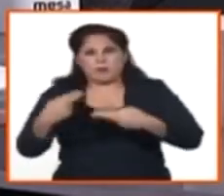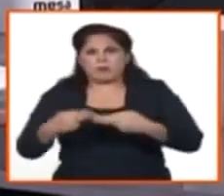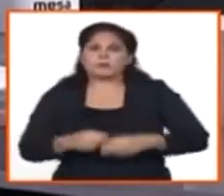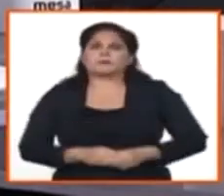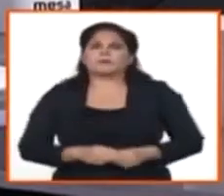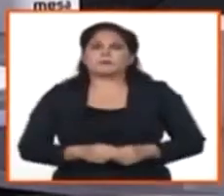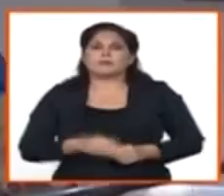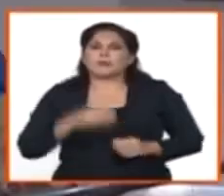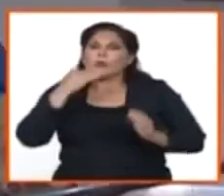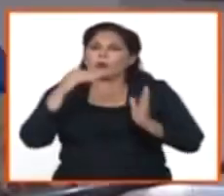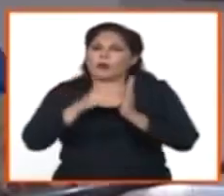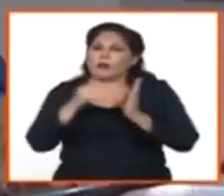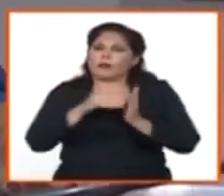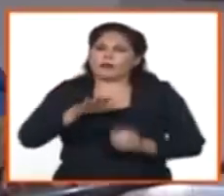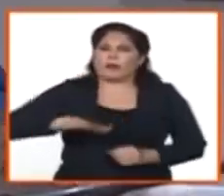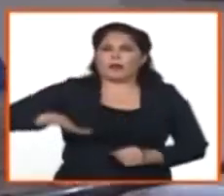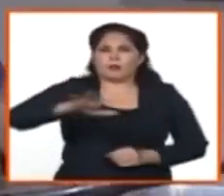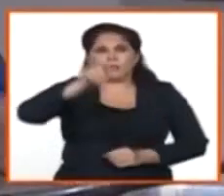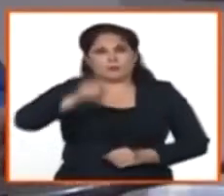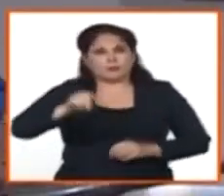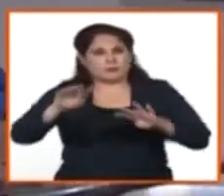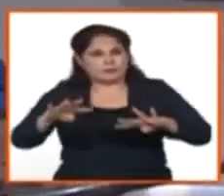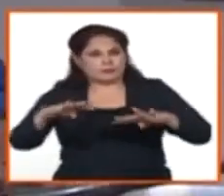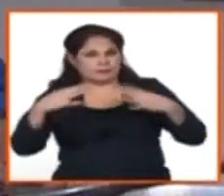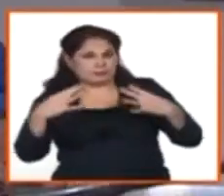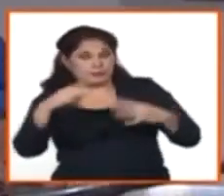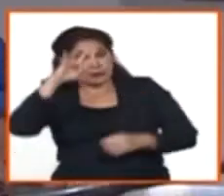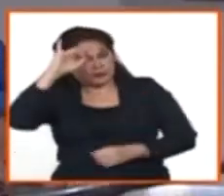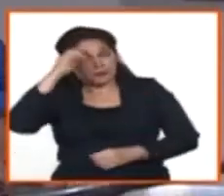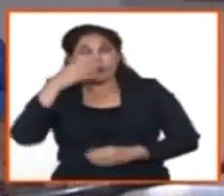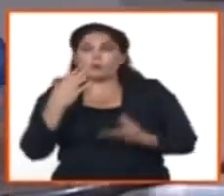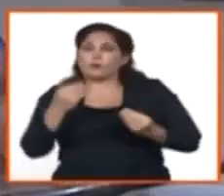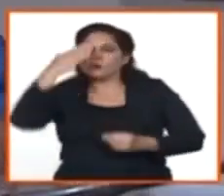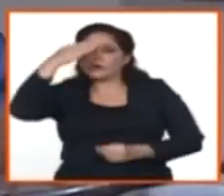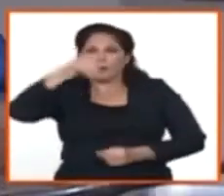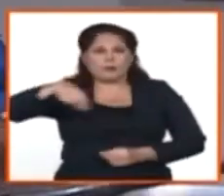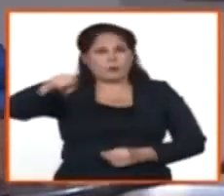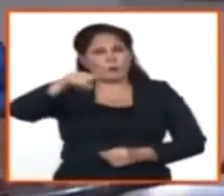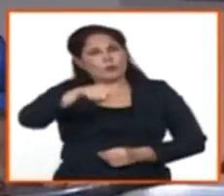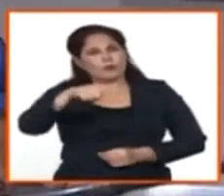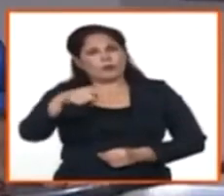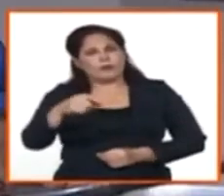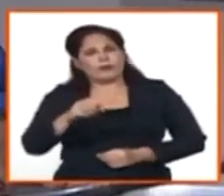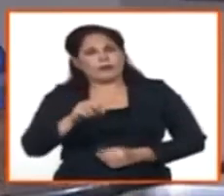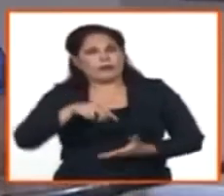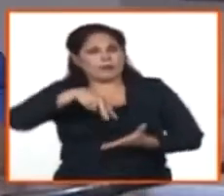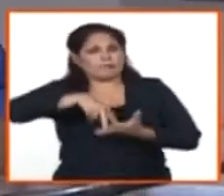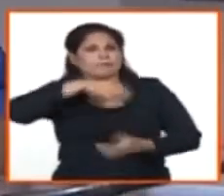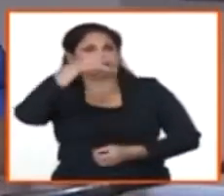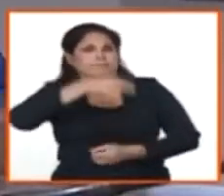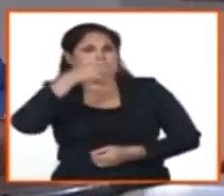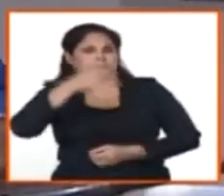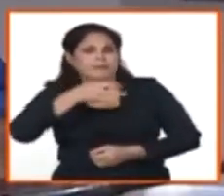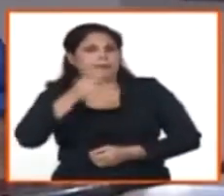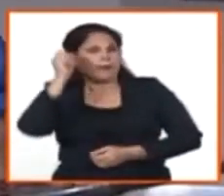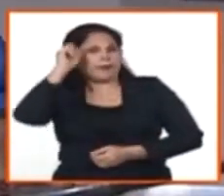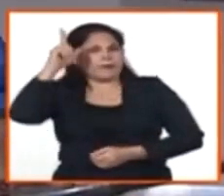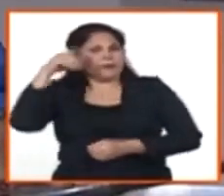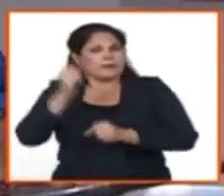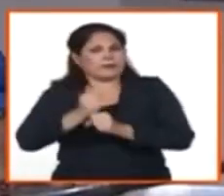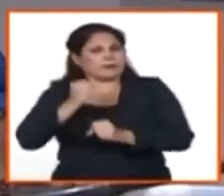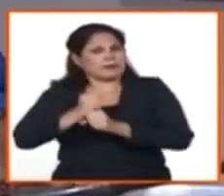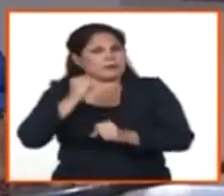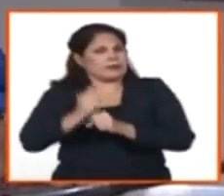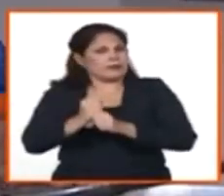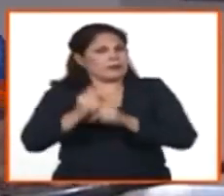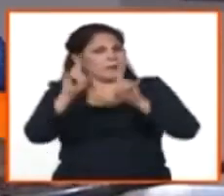Bueno, buenas tardes, Randy, y buenas tardes a todos. Bueno, ante todo, muchas gracias por la oportunidad de socializar nuestras experiencias de trabajo en